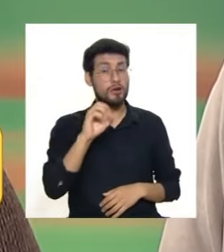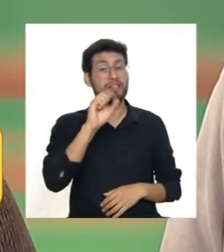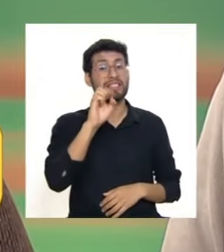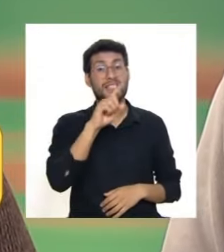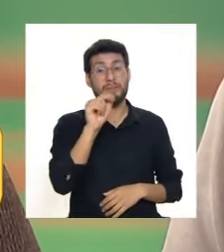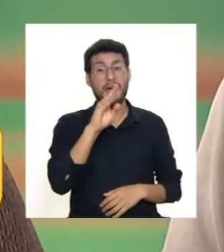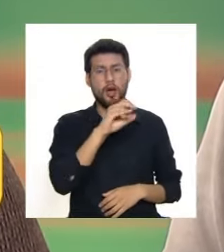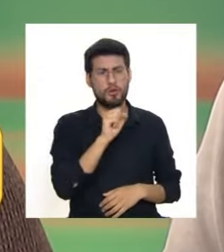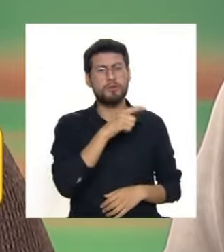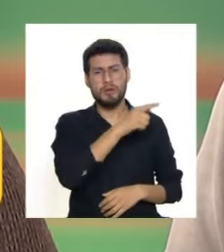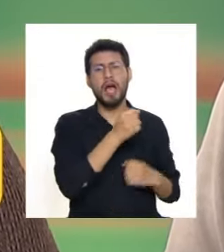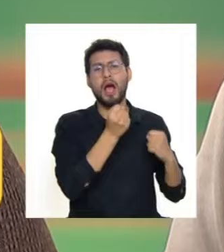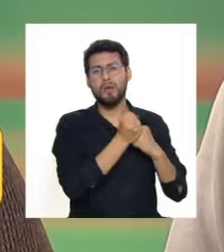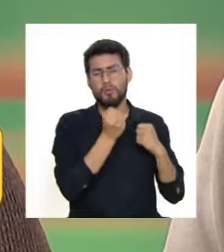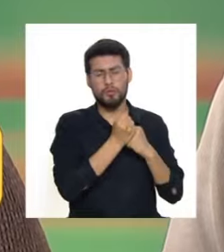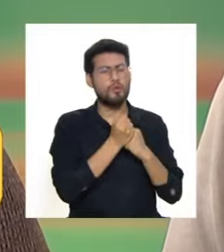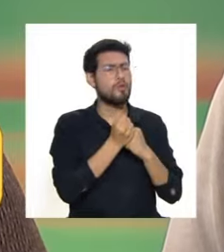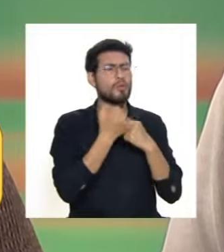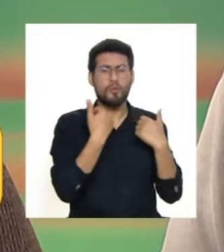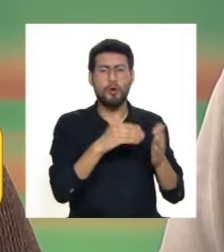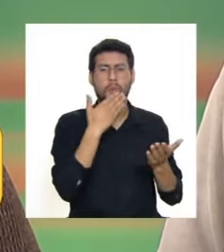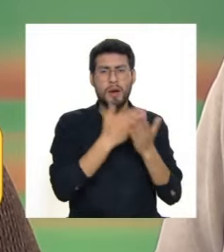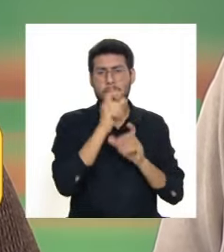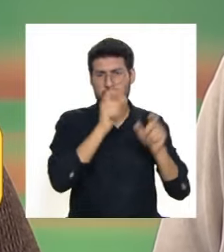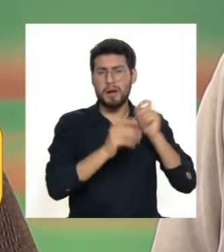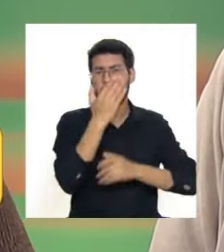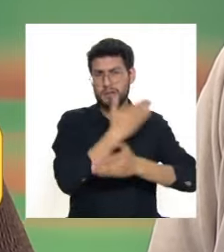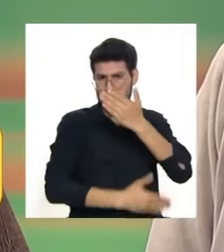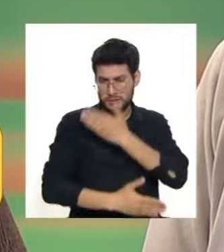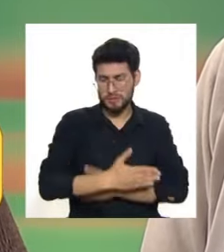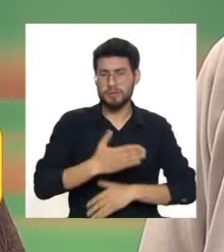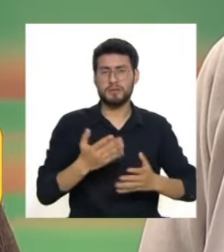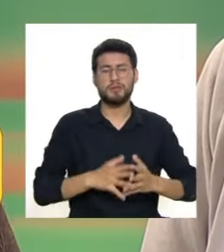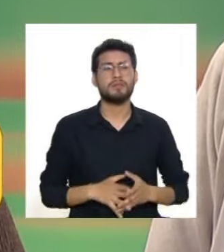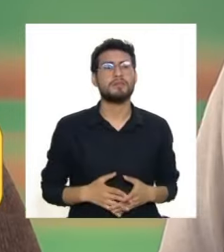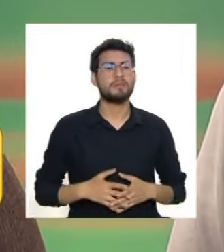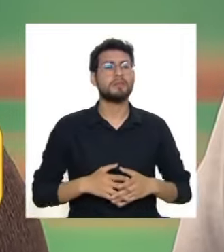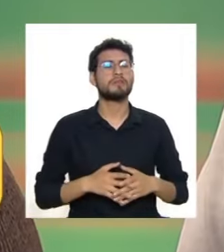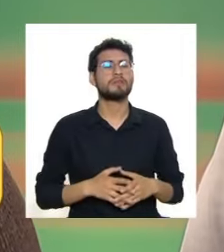que apoya bastante a las personas con discapacidad,